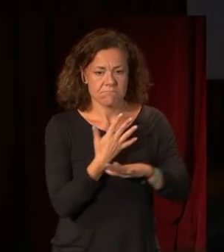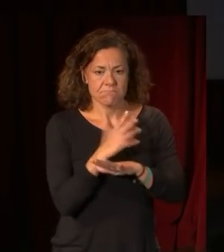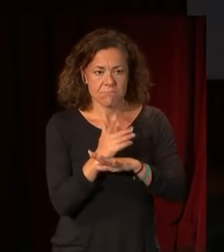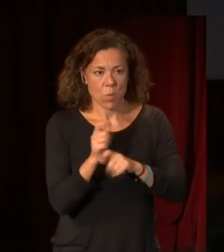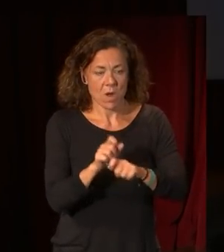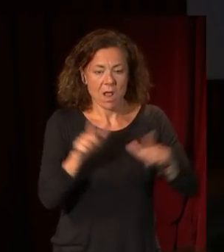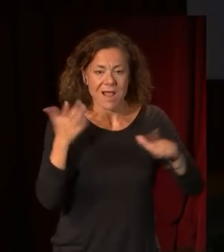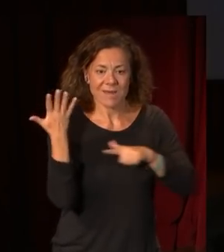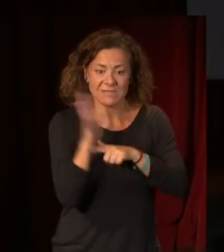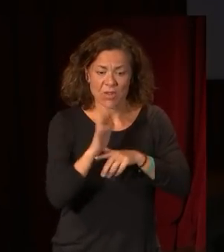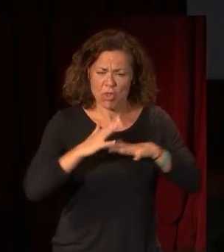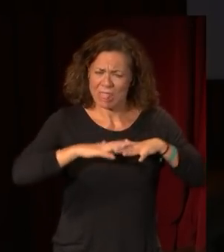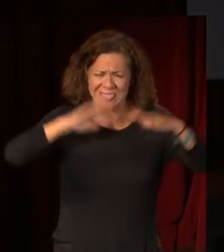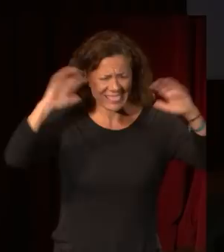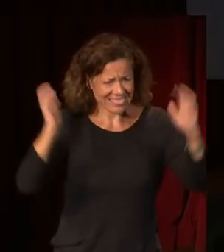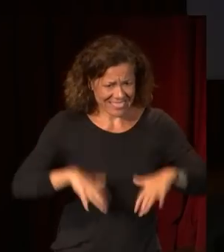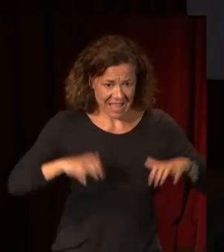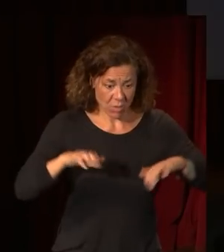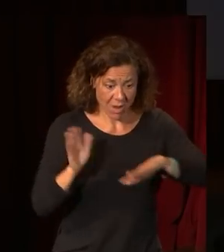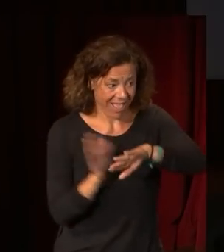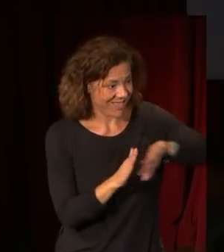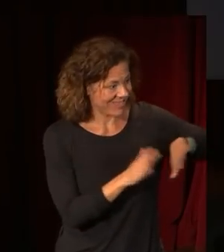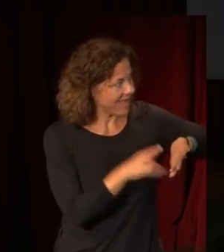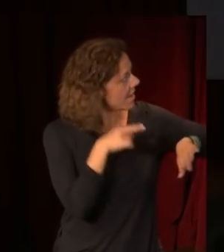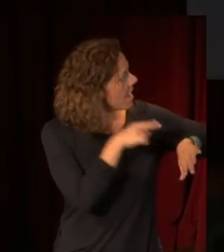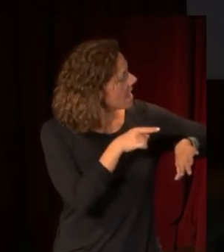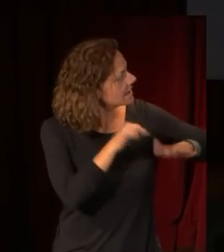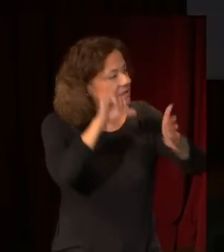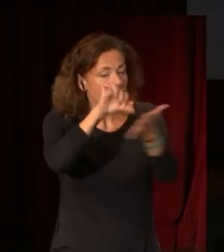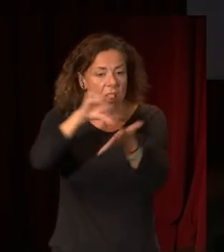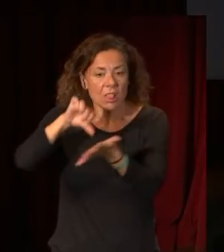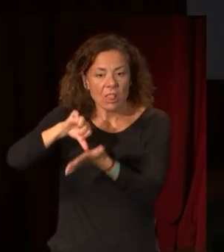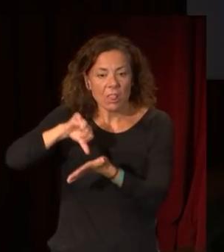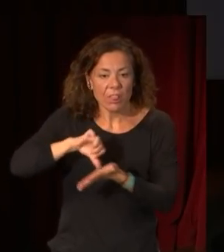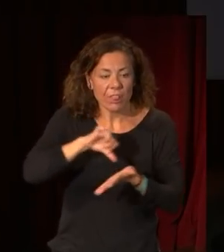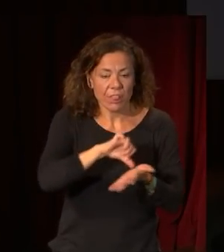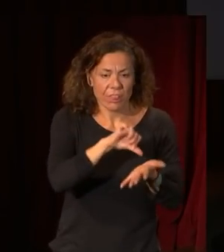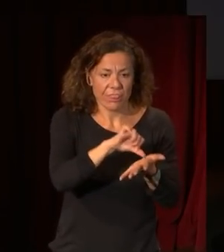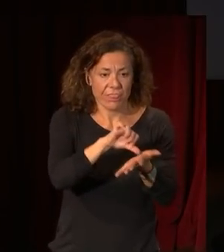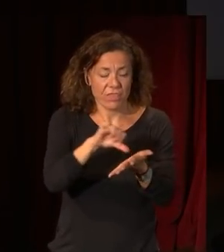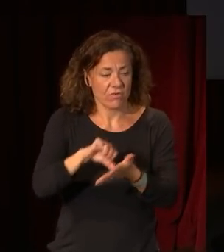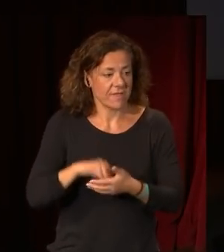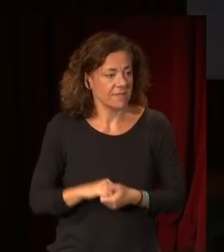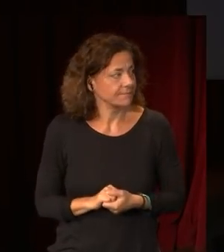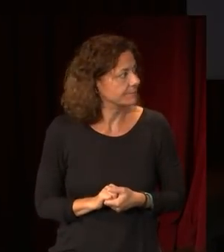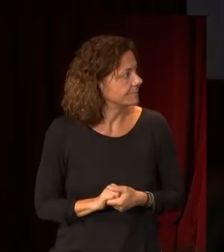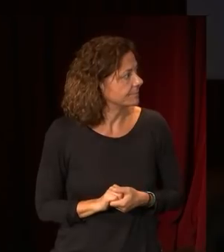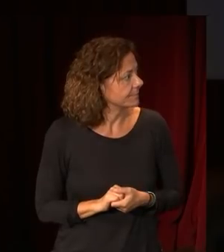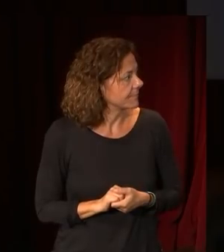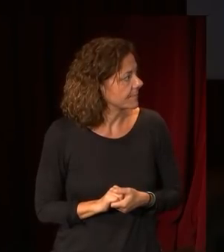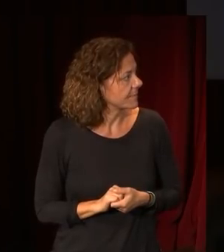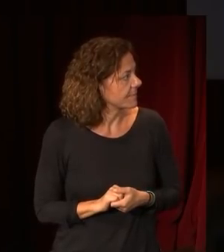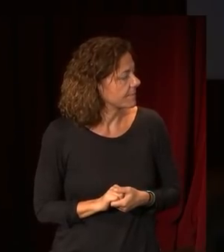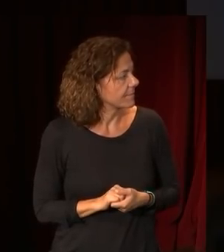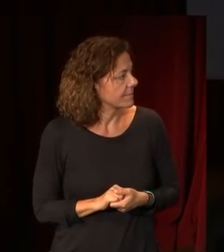representación del diluvio en la parte izquierda estas ciudades que habitan los que habita en esta